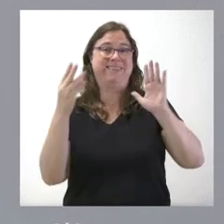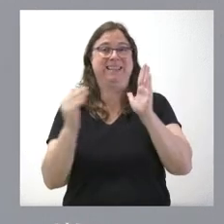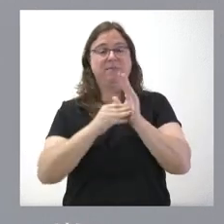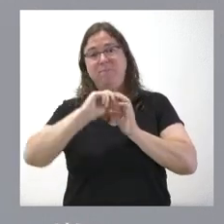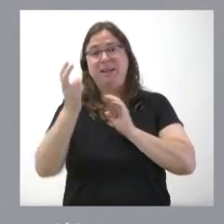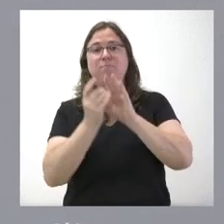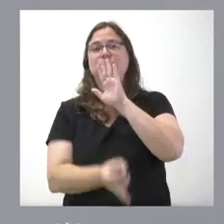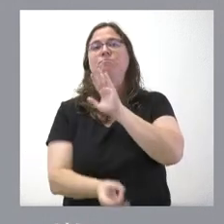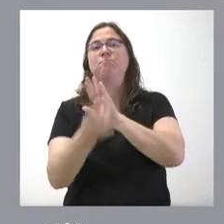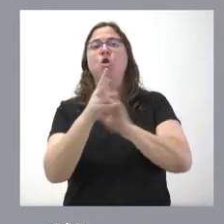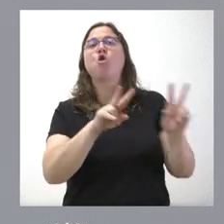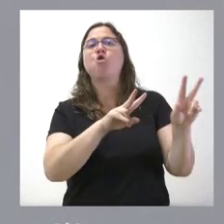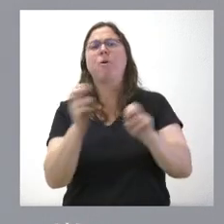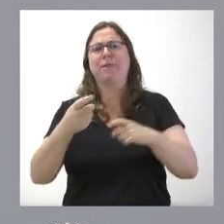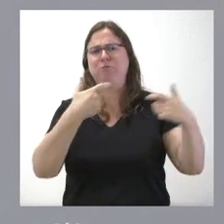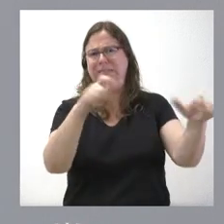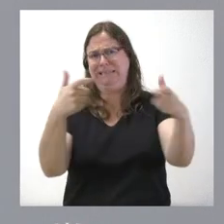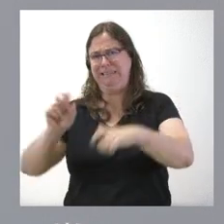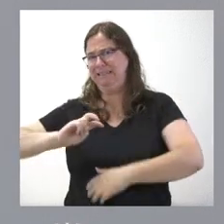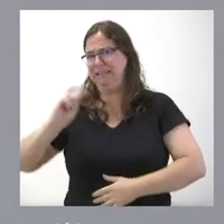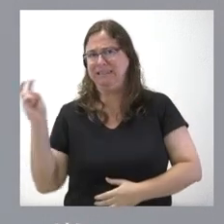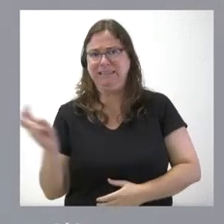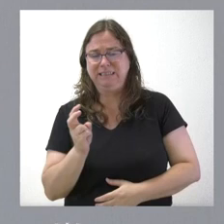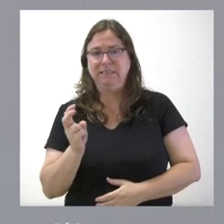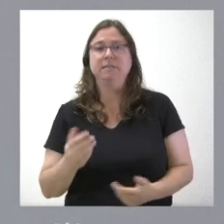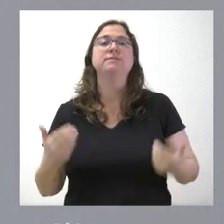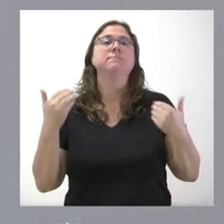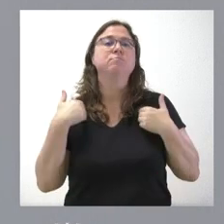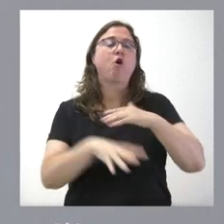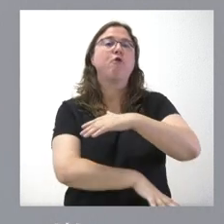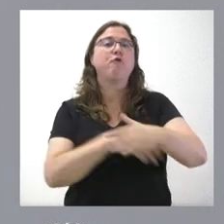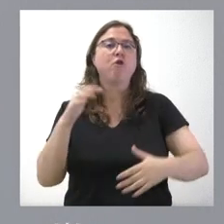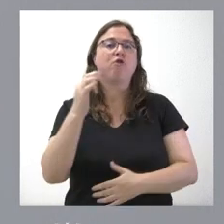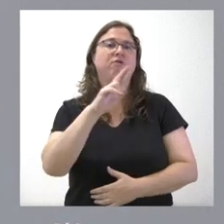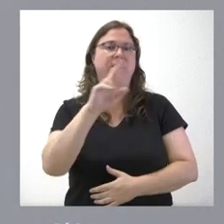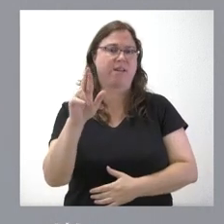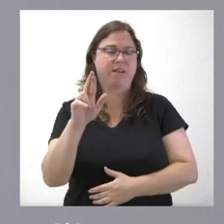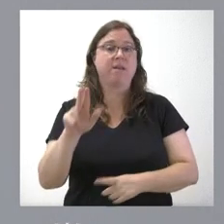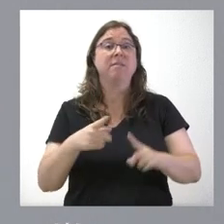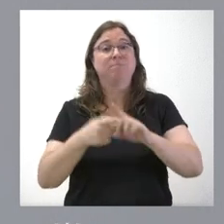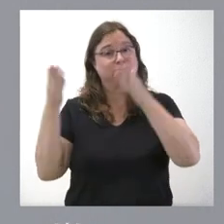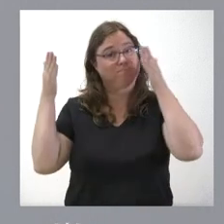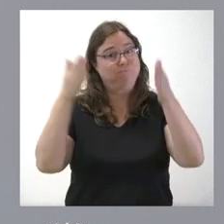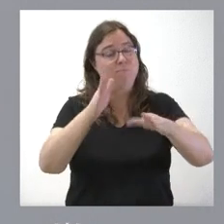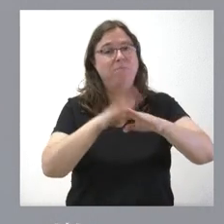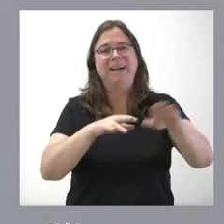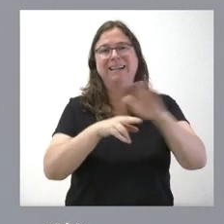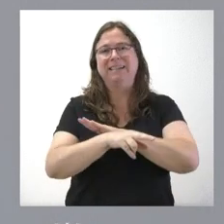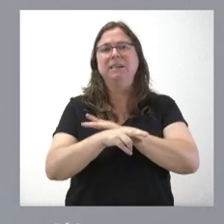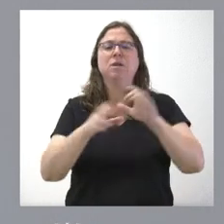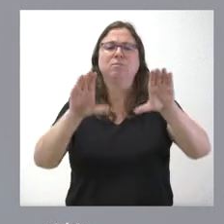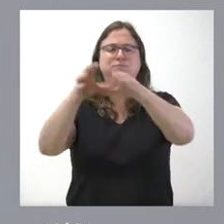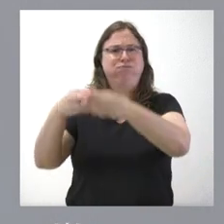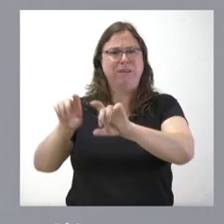innovación en diversos sectores con cargo a los fondos feder Y destinando estos recursos a varios clústers en